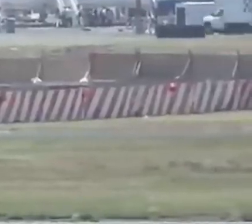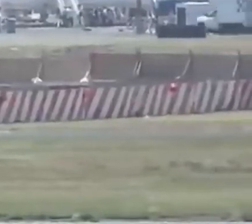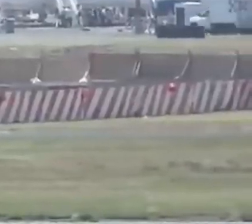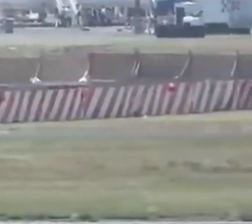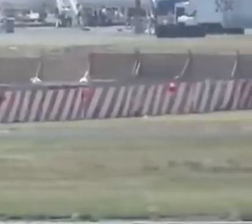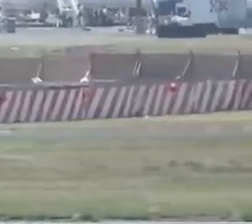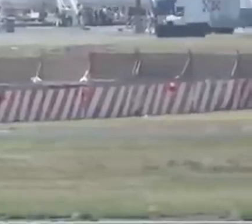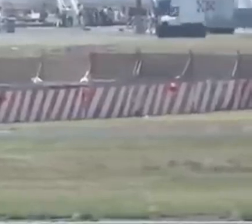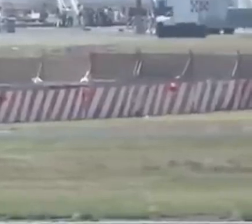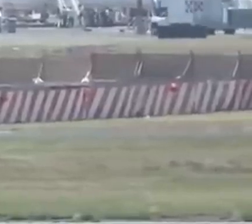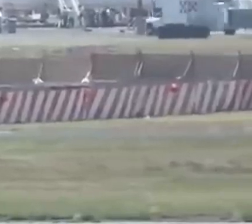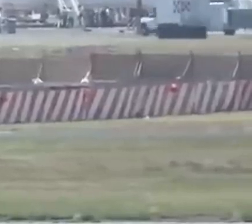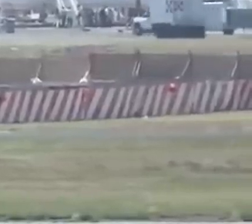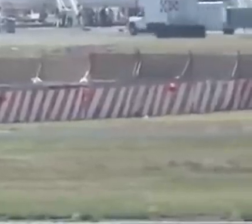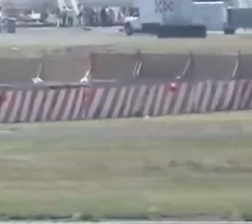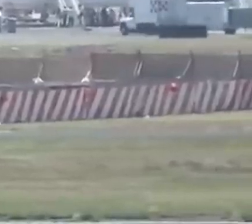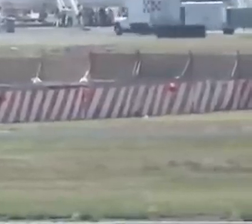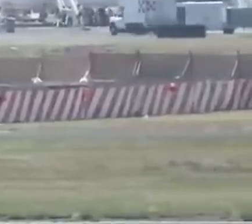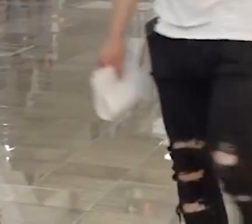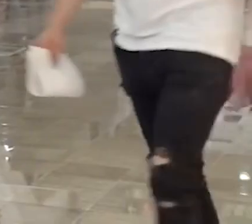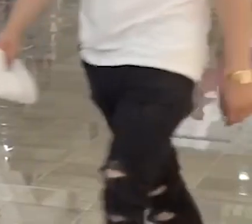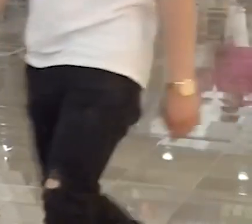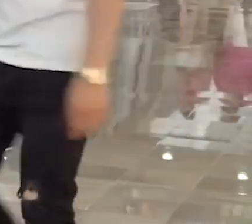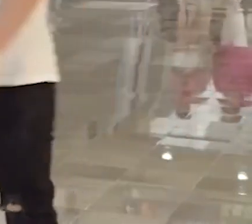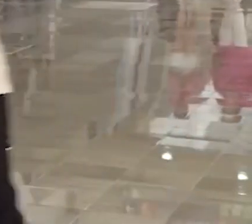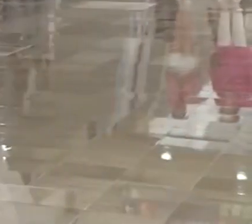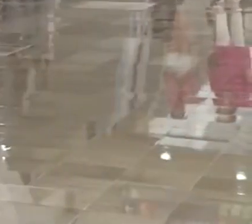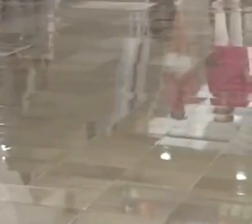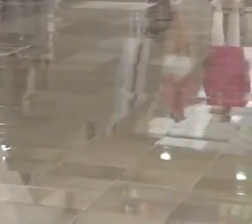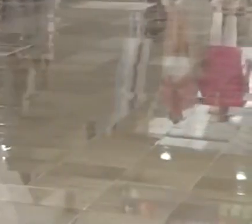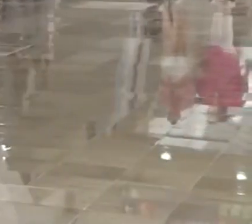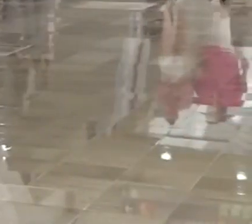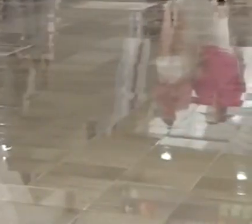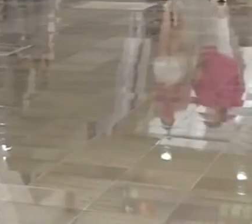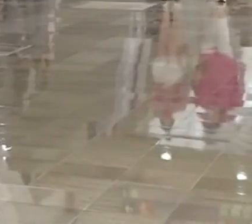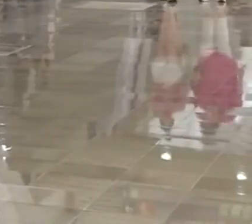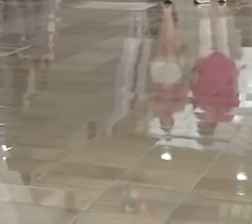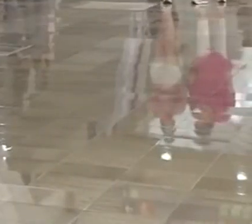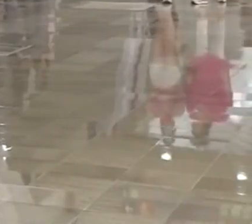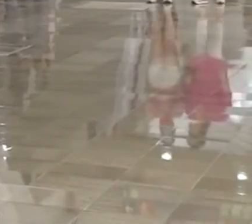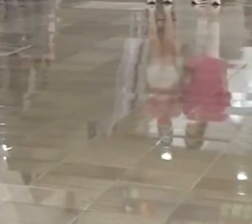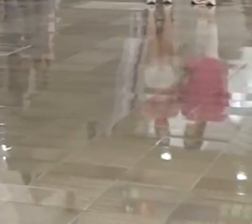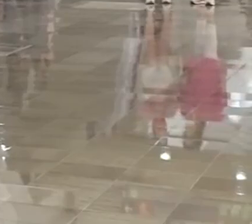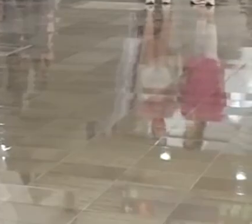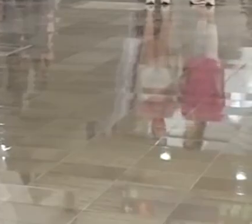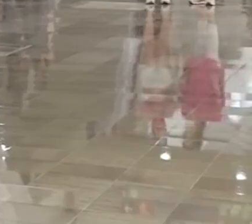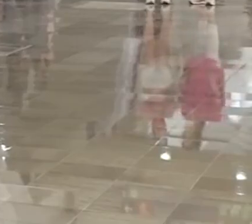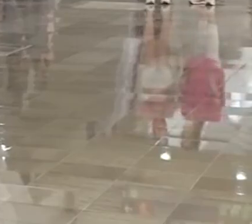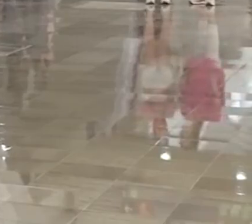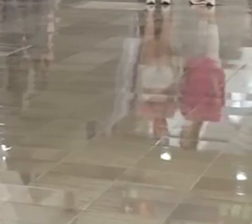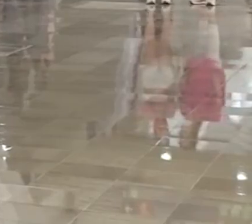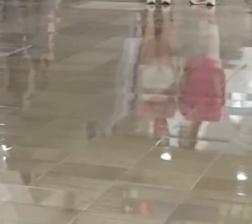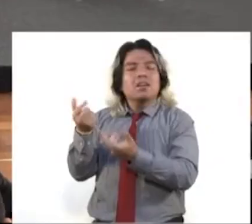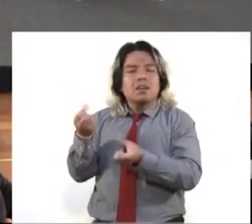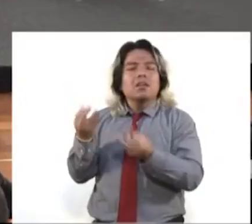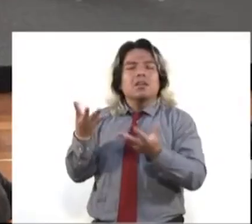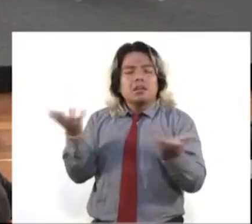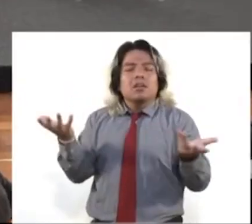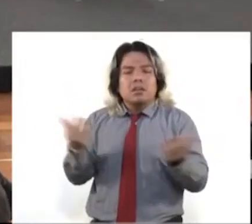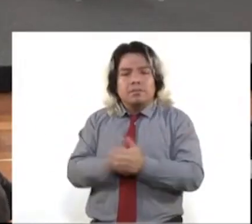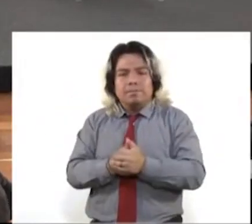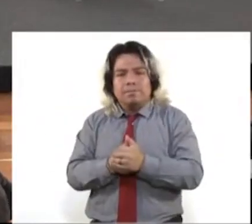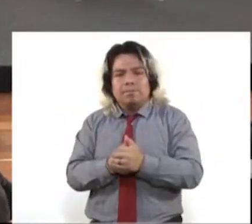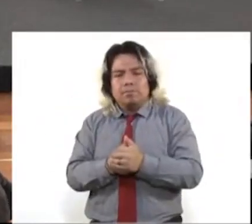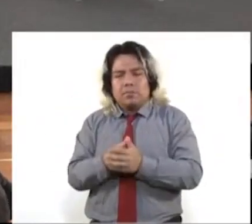de la Secretaría de Obras y Servicios. Asimismo, Sheinbaum aclaró que el gobierno federal será el que pondrá los recursos para su restauración.